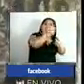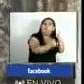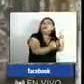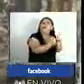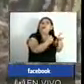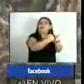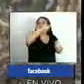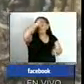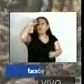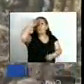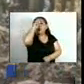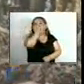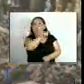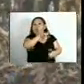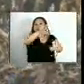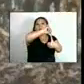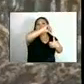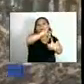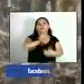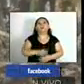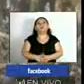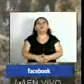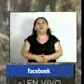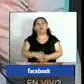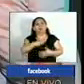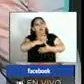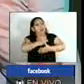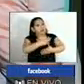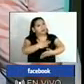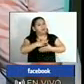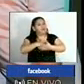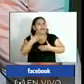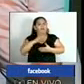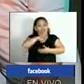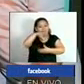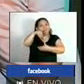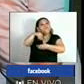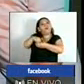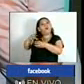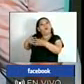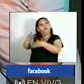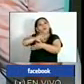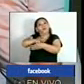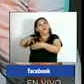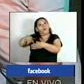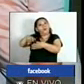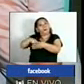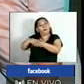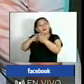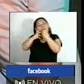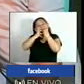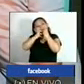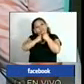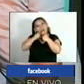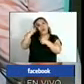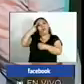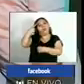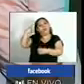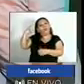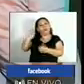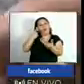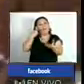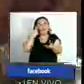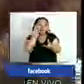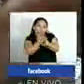trabajando en las Naciones Hermanas. El voluntariado corre por las venas de esta familia, quienes atesoran los recuerdos en álbumes de